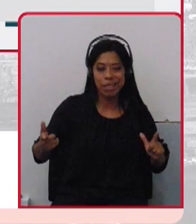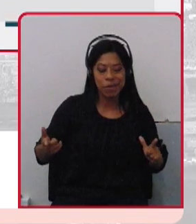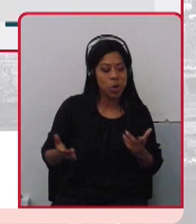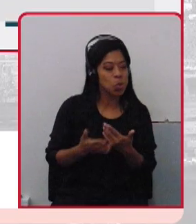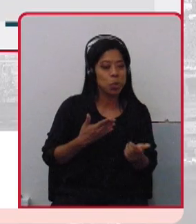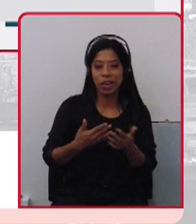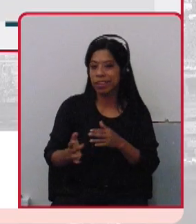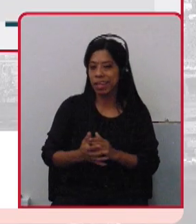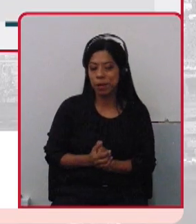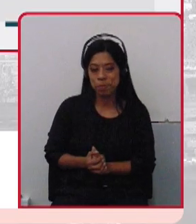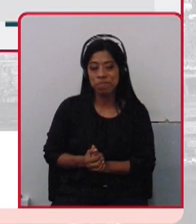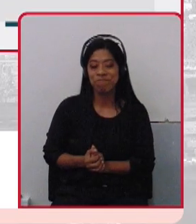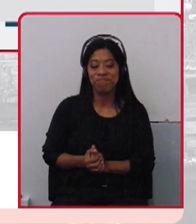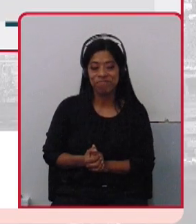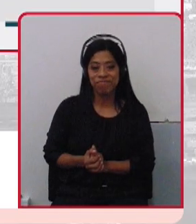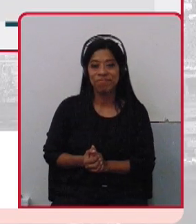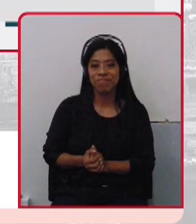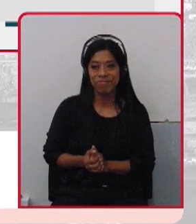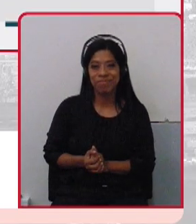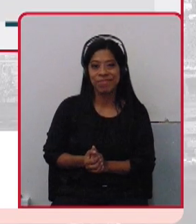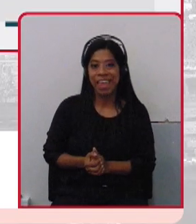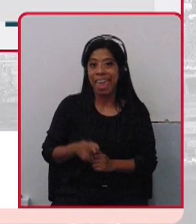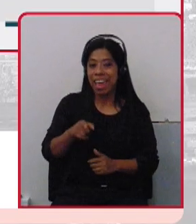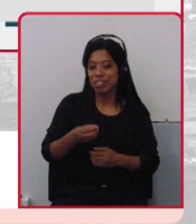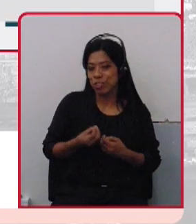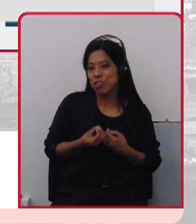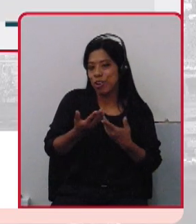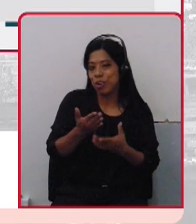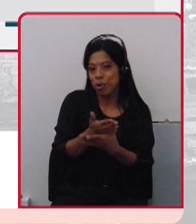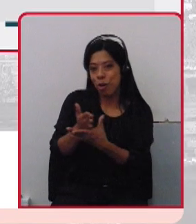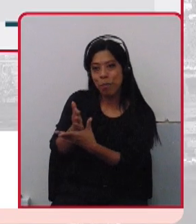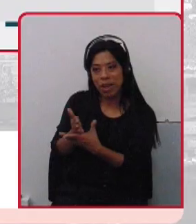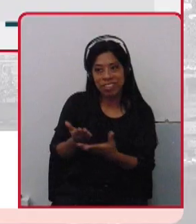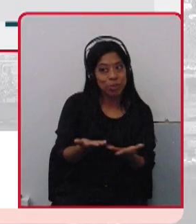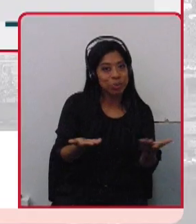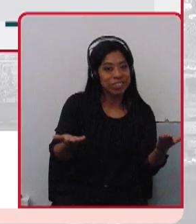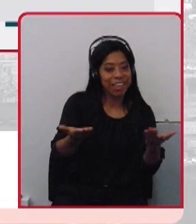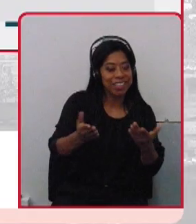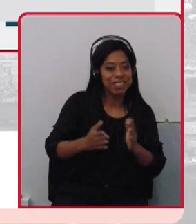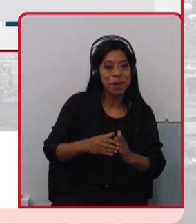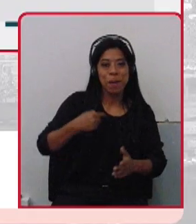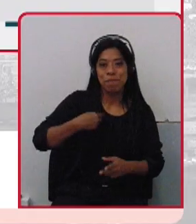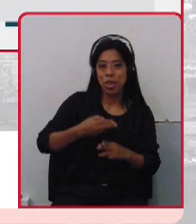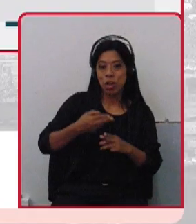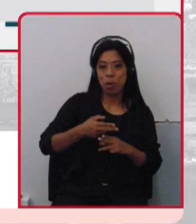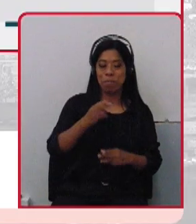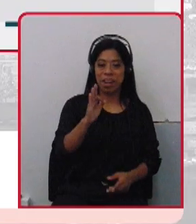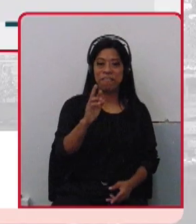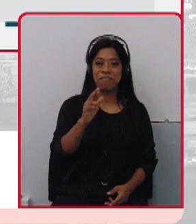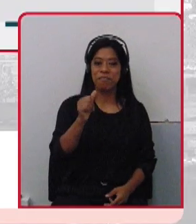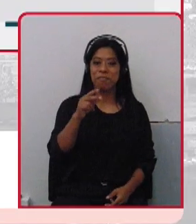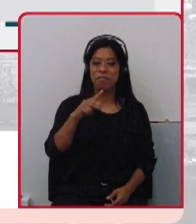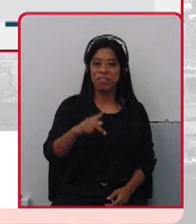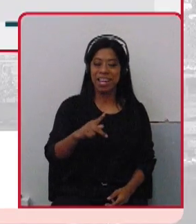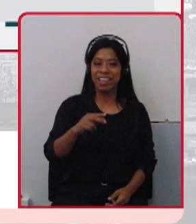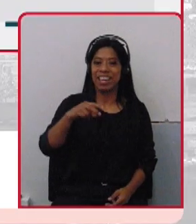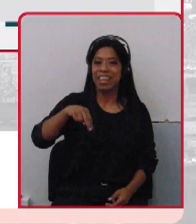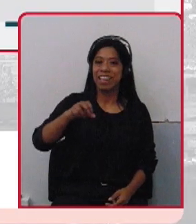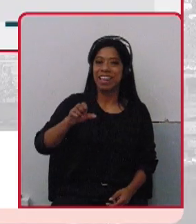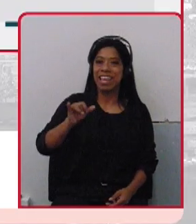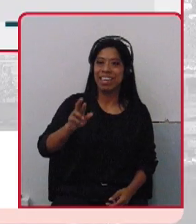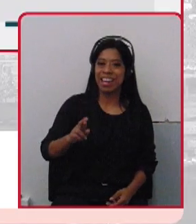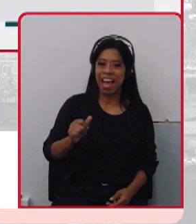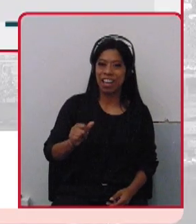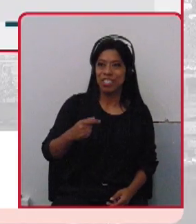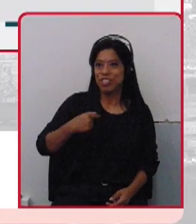cualquier tecnología. Entonces, eso es lo que yo quería compartir con ustedes. Mi nombre es Frank Neira, soy de Antapacay y siempre es un